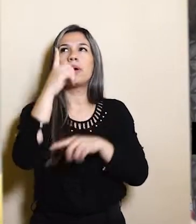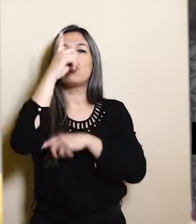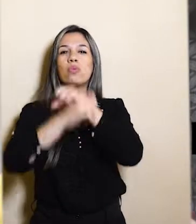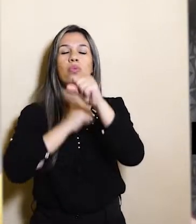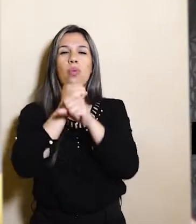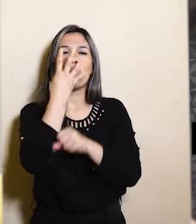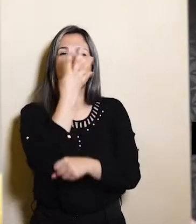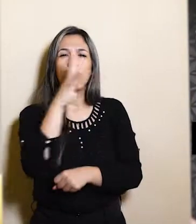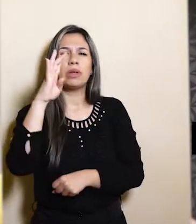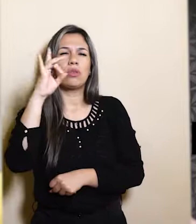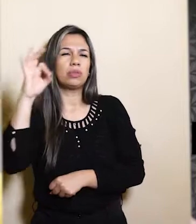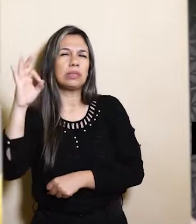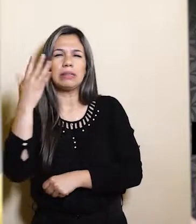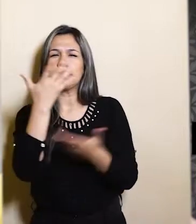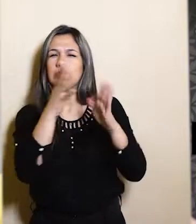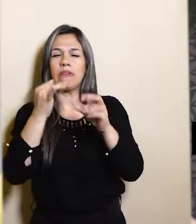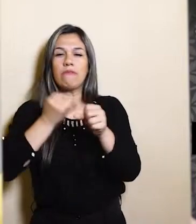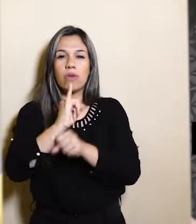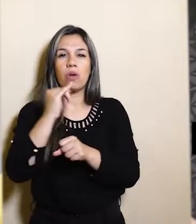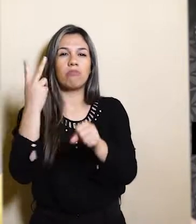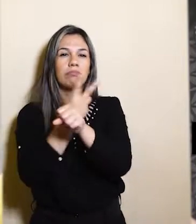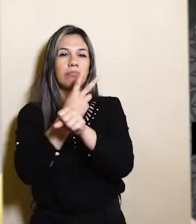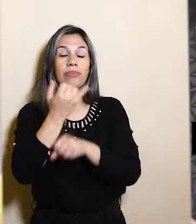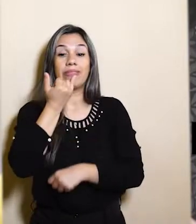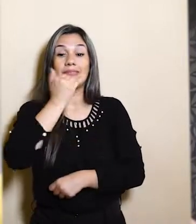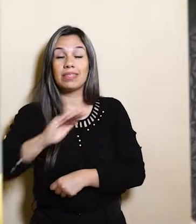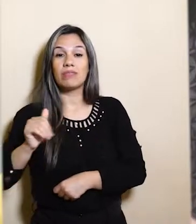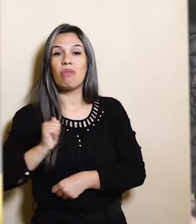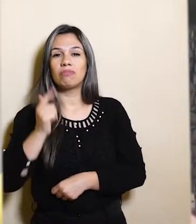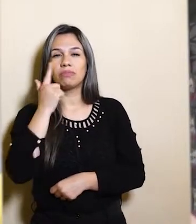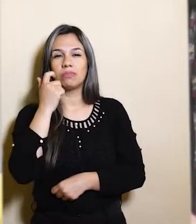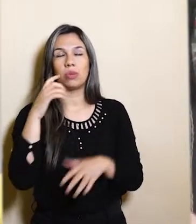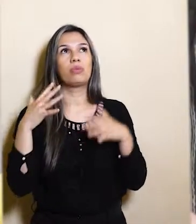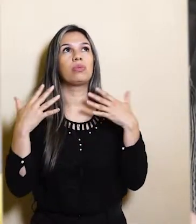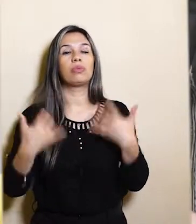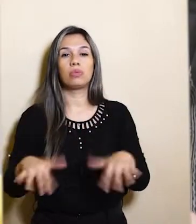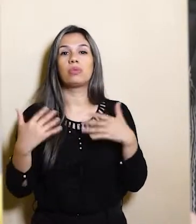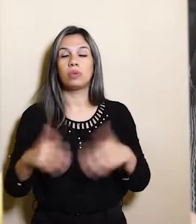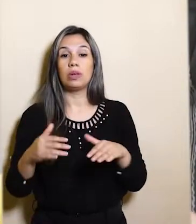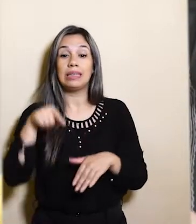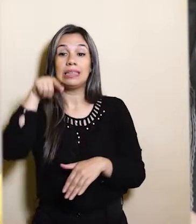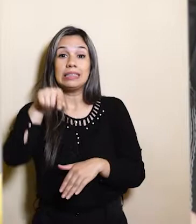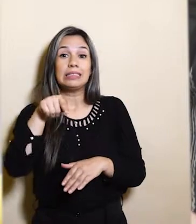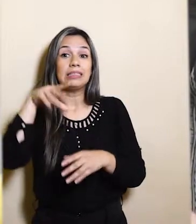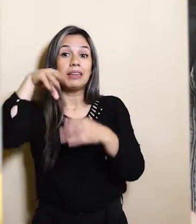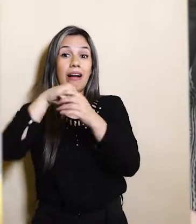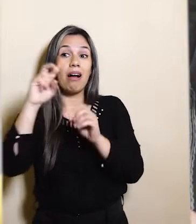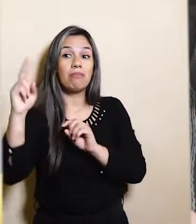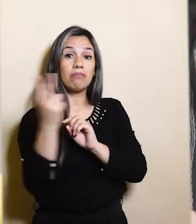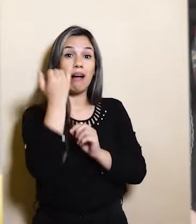4.380 denuncias formales de abuso sexual en contra de niñas, niños y adolescentes, pero que con este subregistro estaríamos hablando